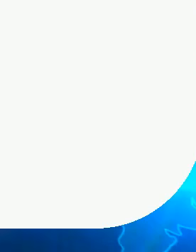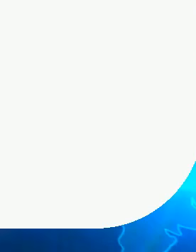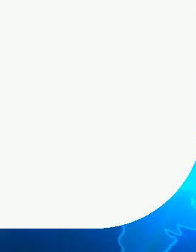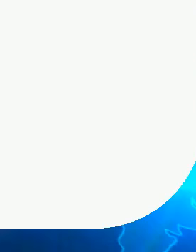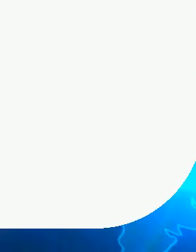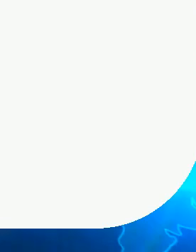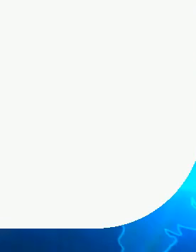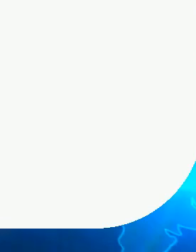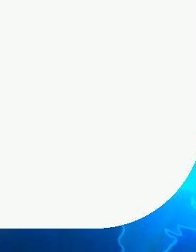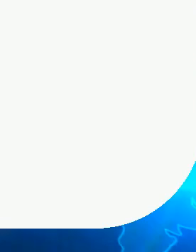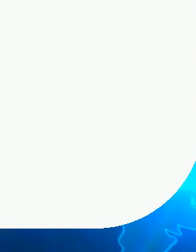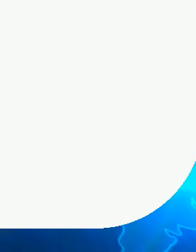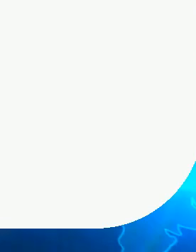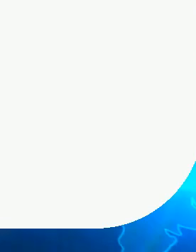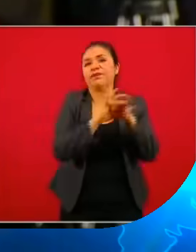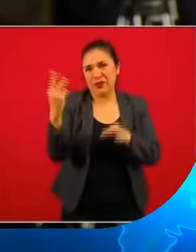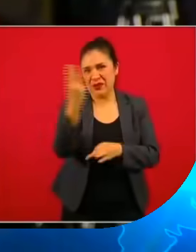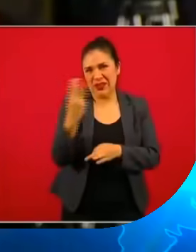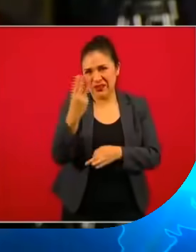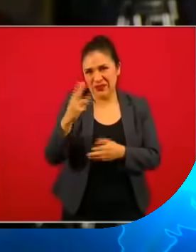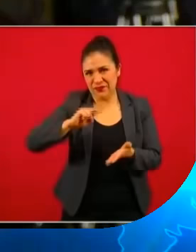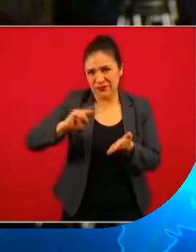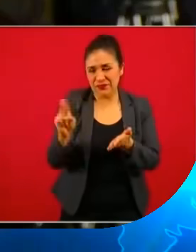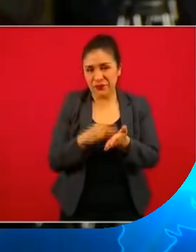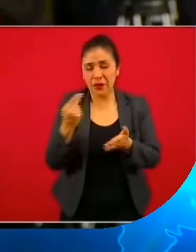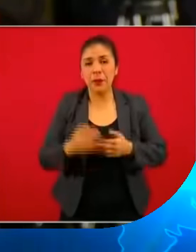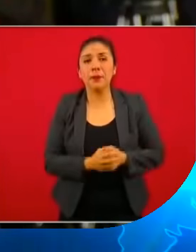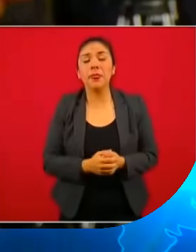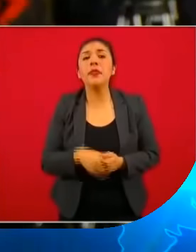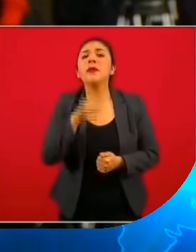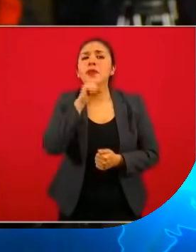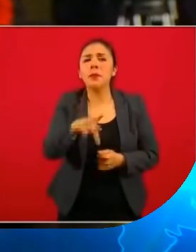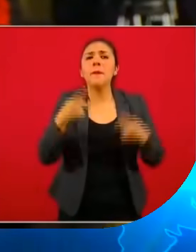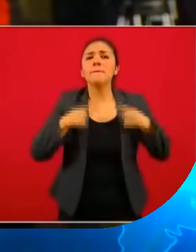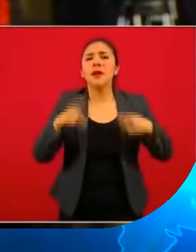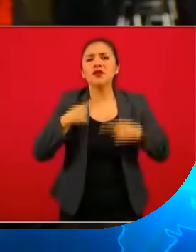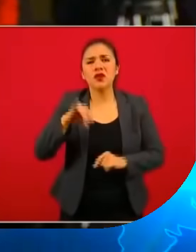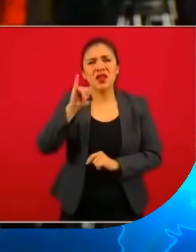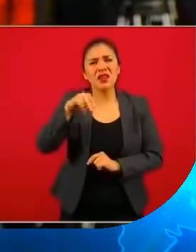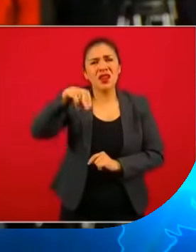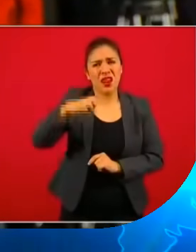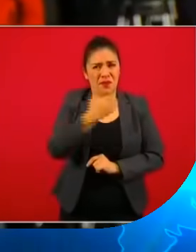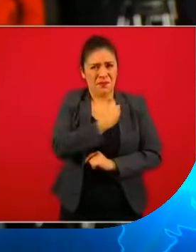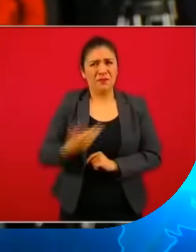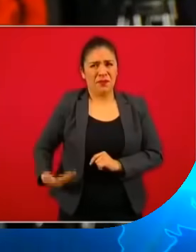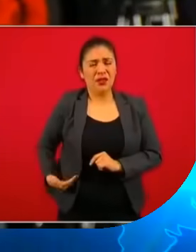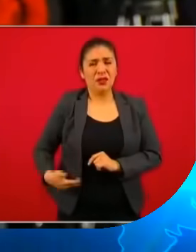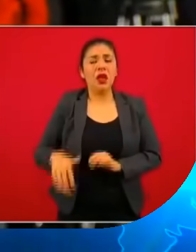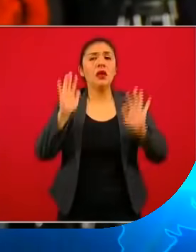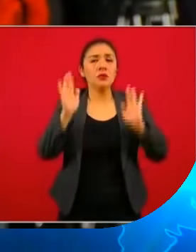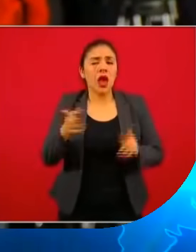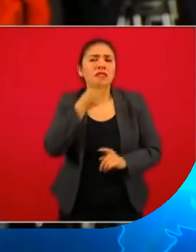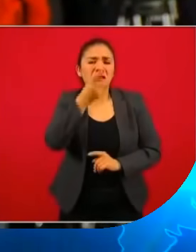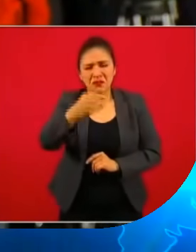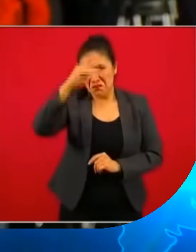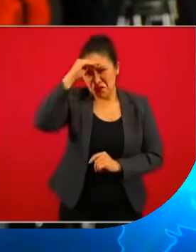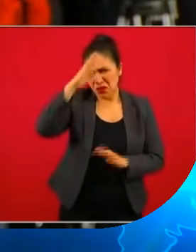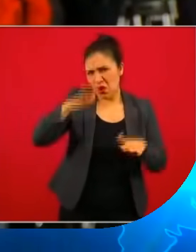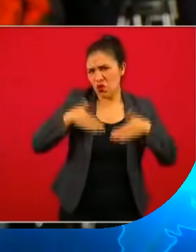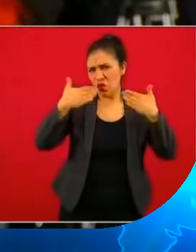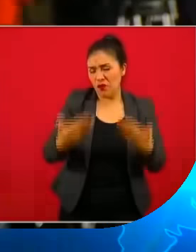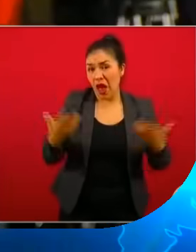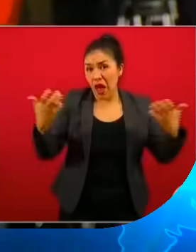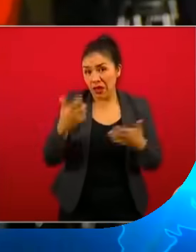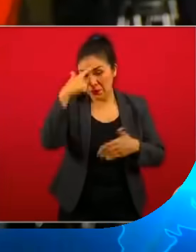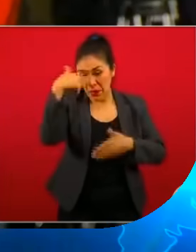alianza. También el consejero presidente del INE habló de que confía en que no intervenga en las